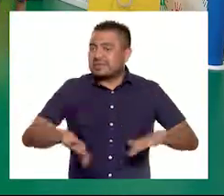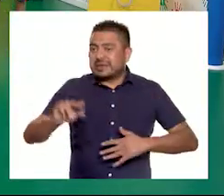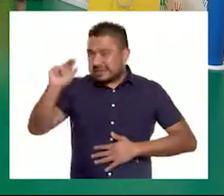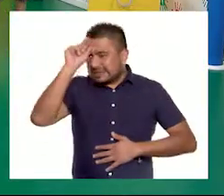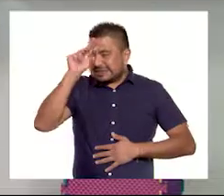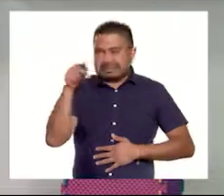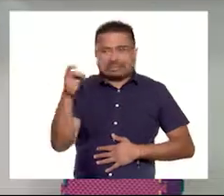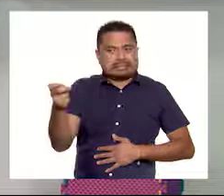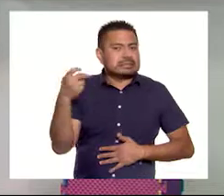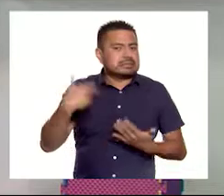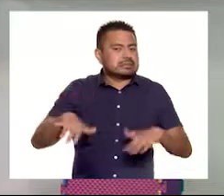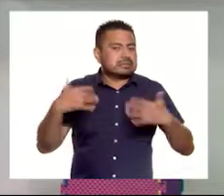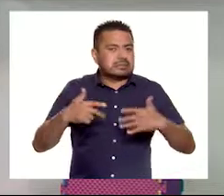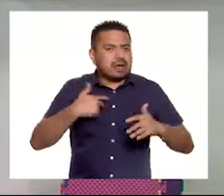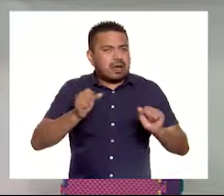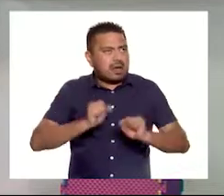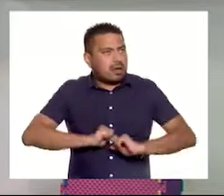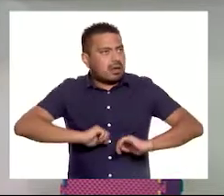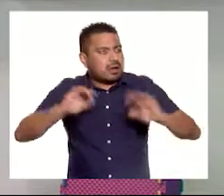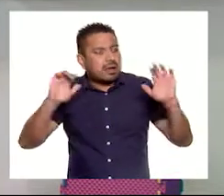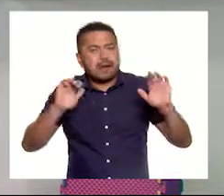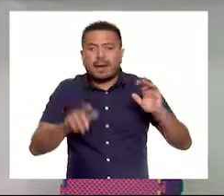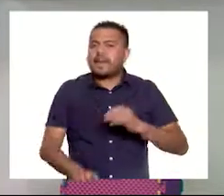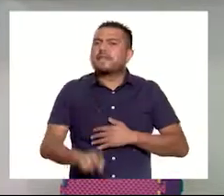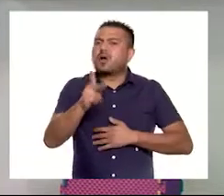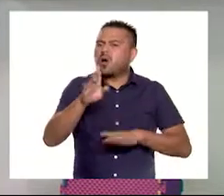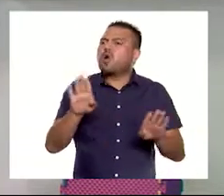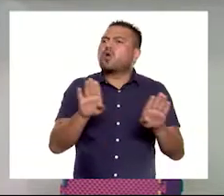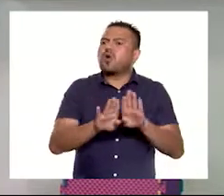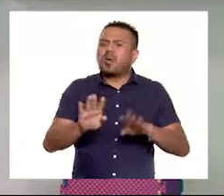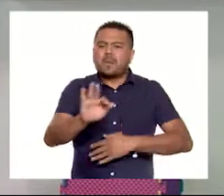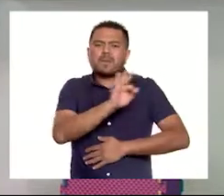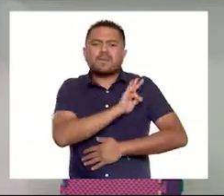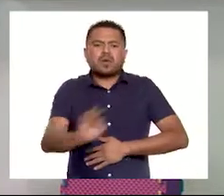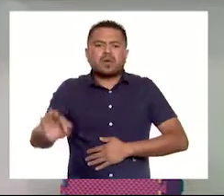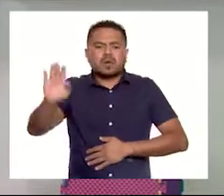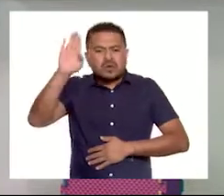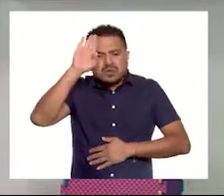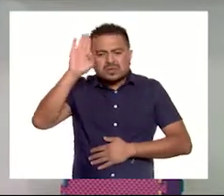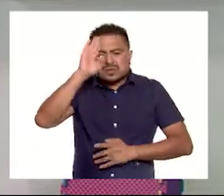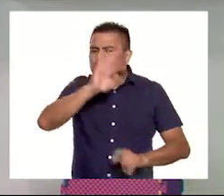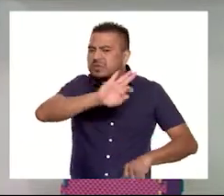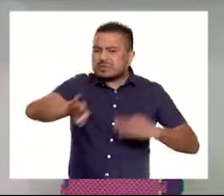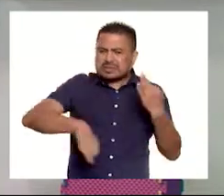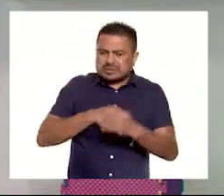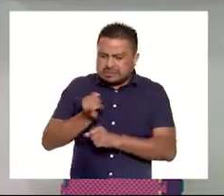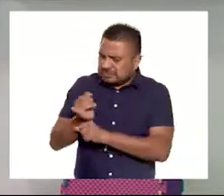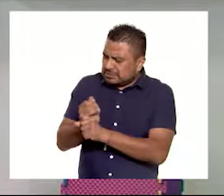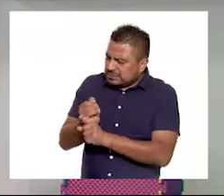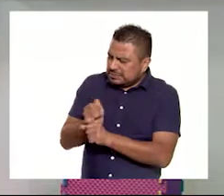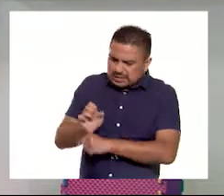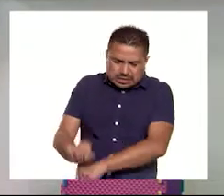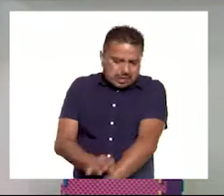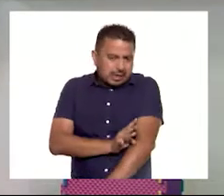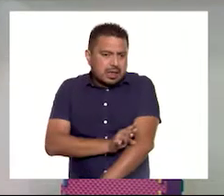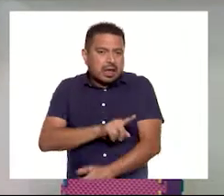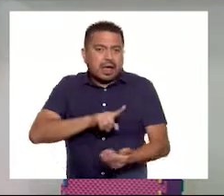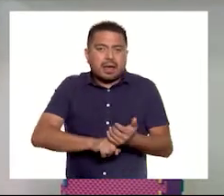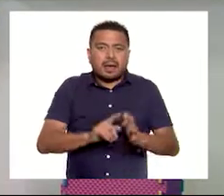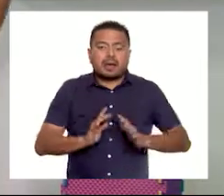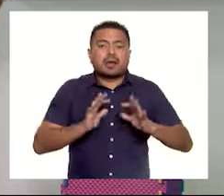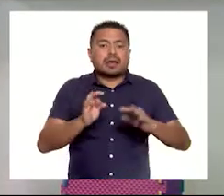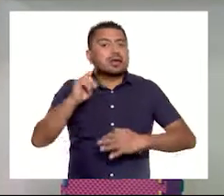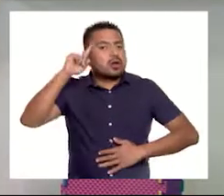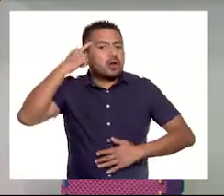ese Sebastián. En verdad me sorprendió. Pero, ¿cómo podemos reflexionar y evaluar una emoción derivada